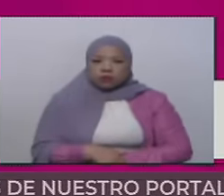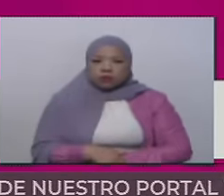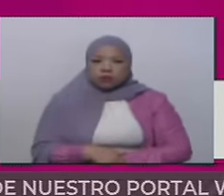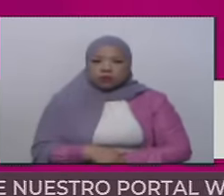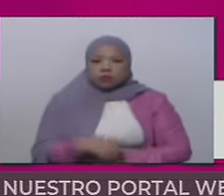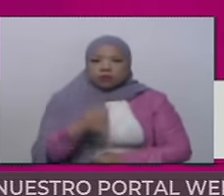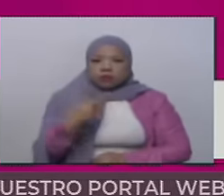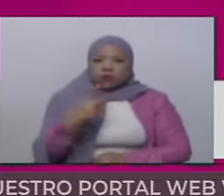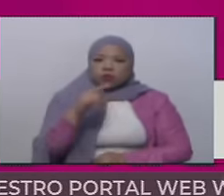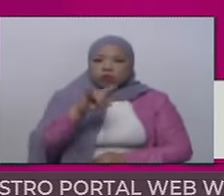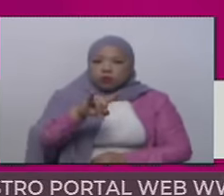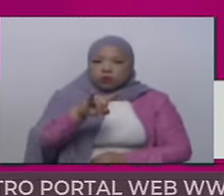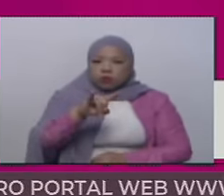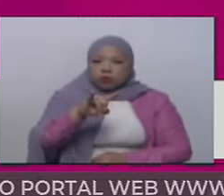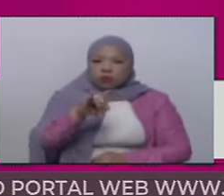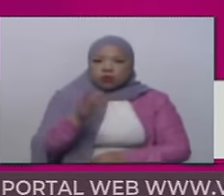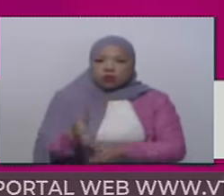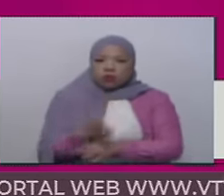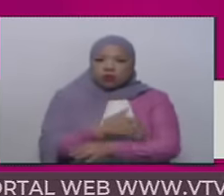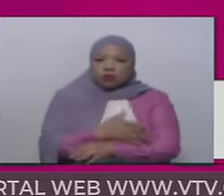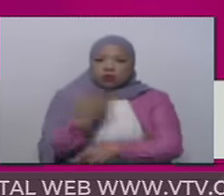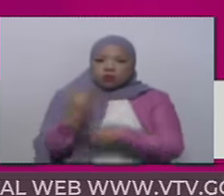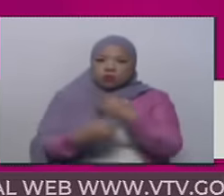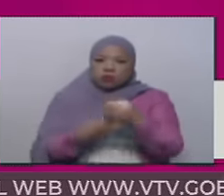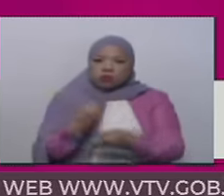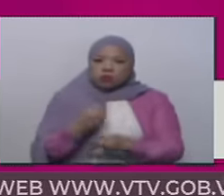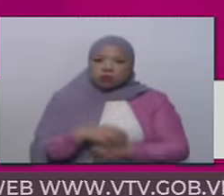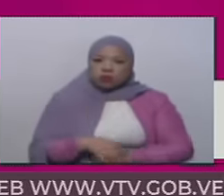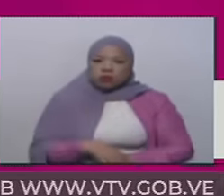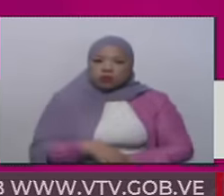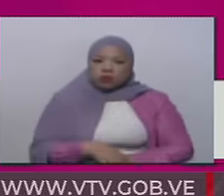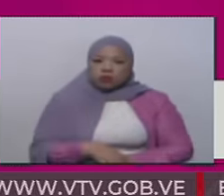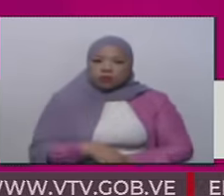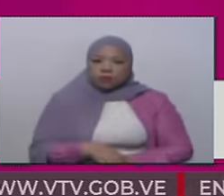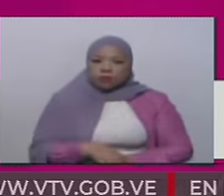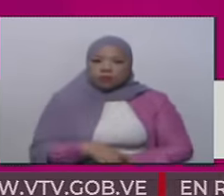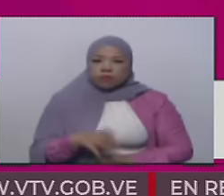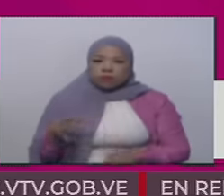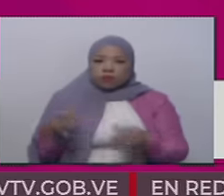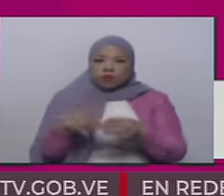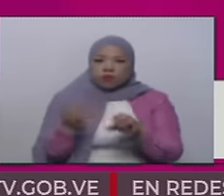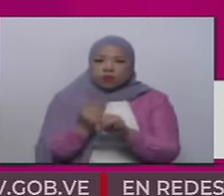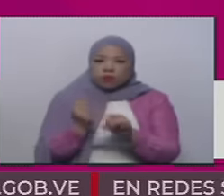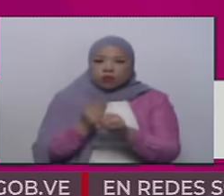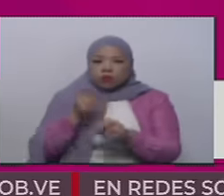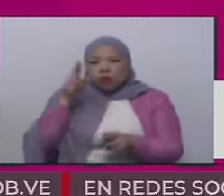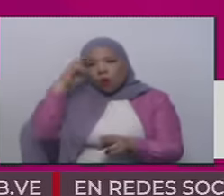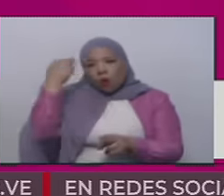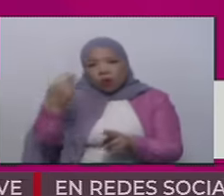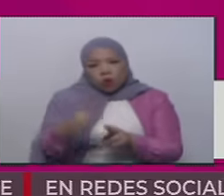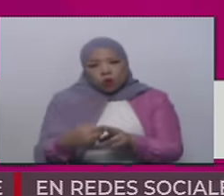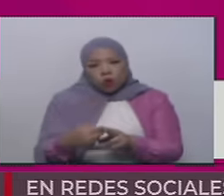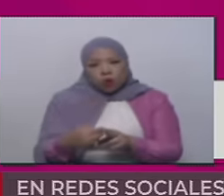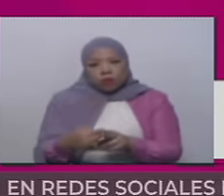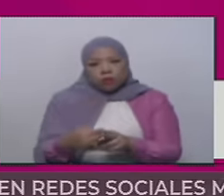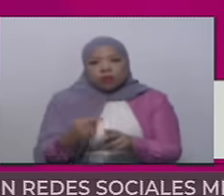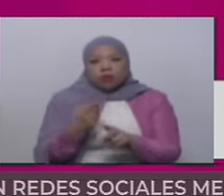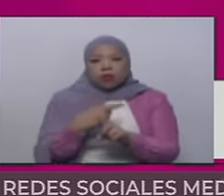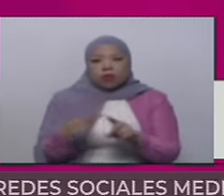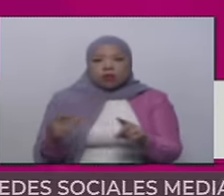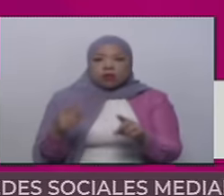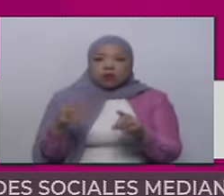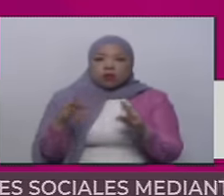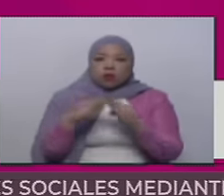hace dos lunes, quisimos hacer un segmento en su homenaje, porque en la